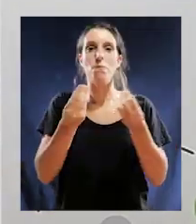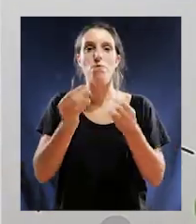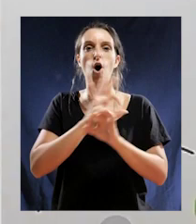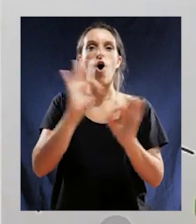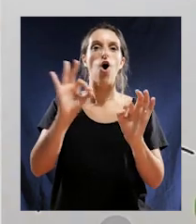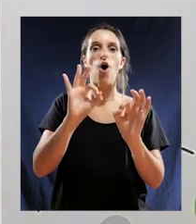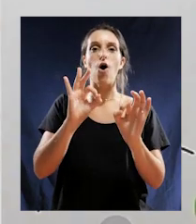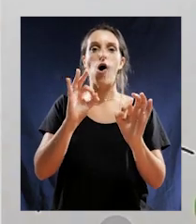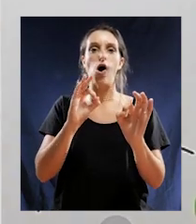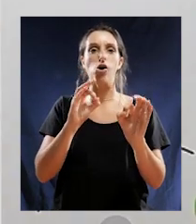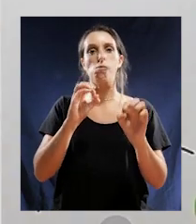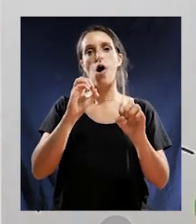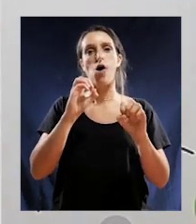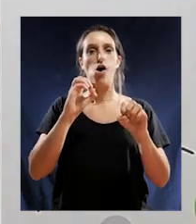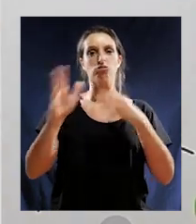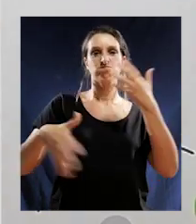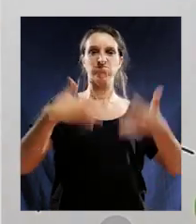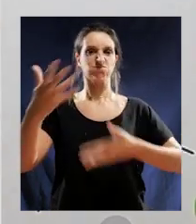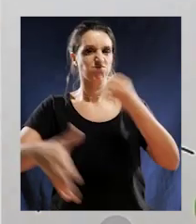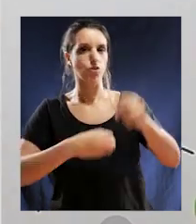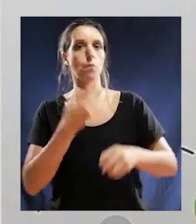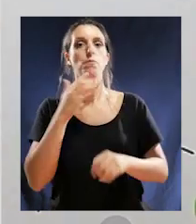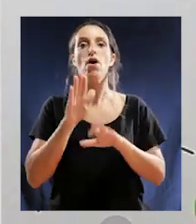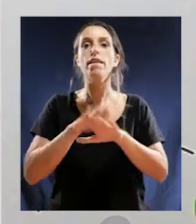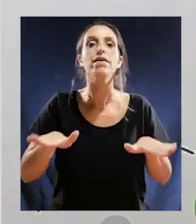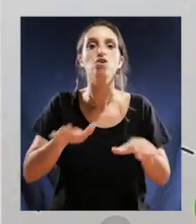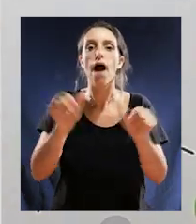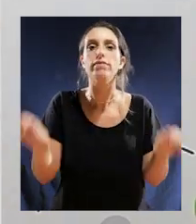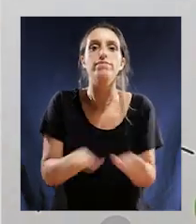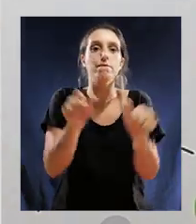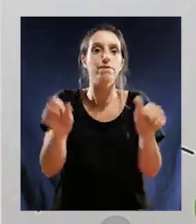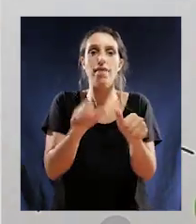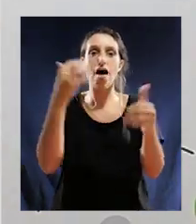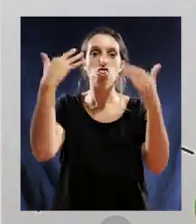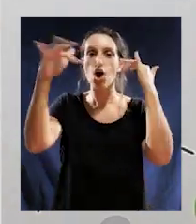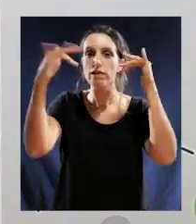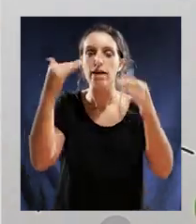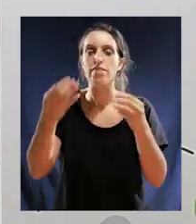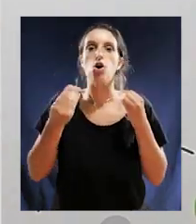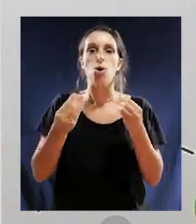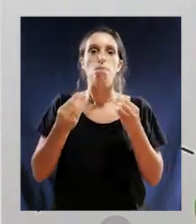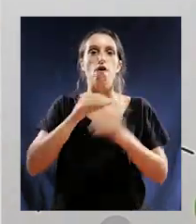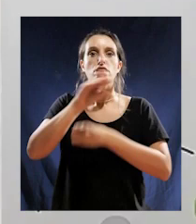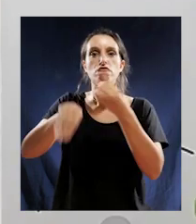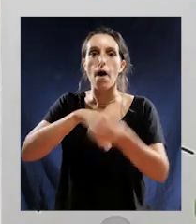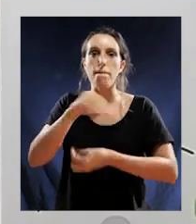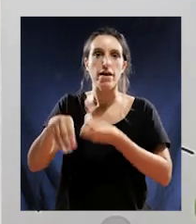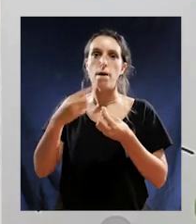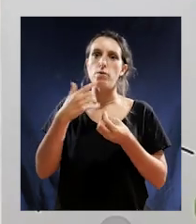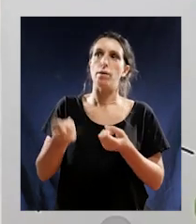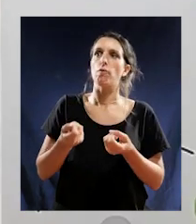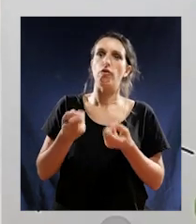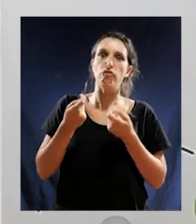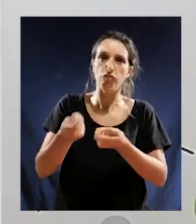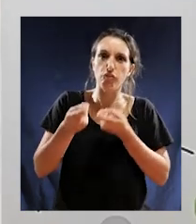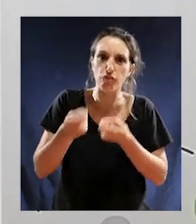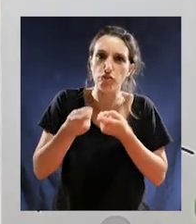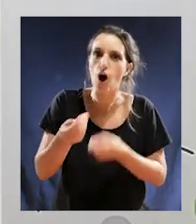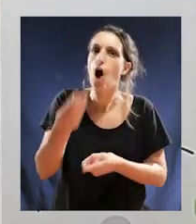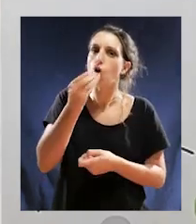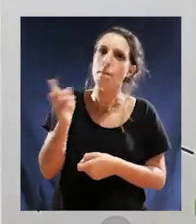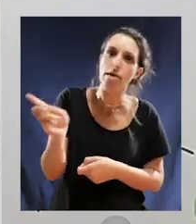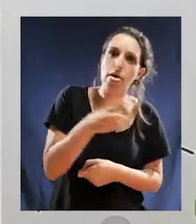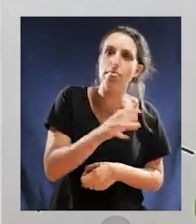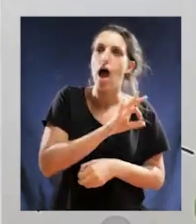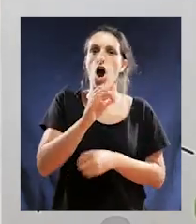de las actividades espontáneas de los niños y los adolescentes la sobrecarga de las familias en las tareas de alimentación e higiene es un